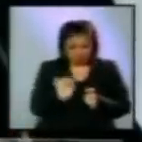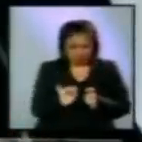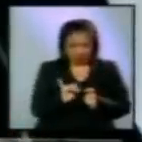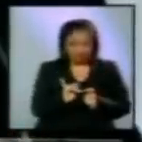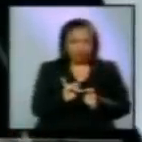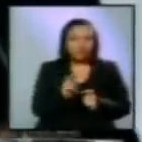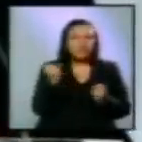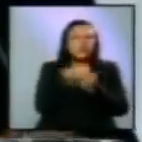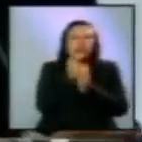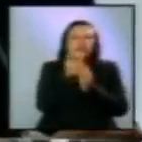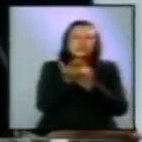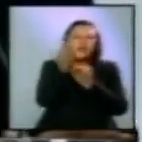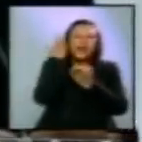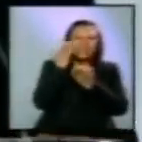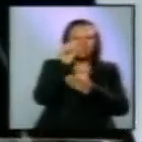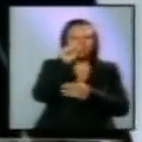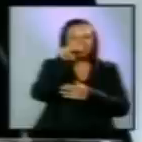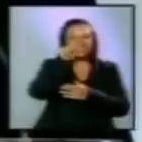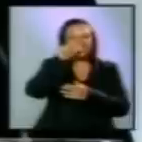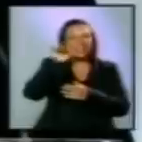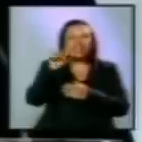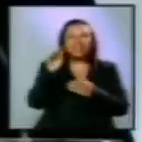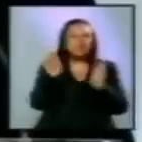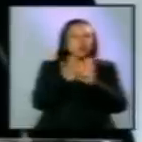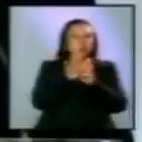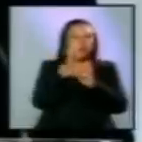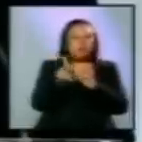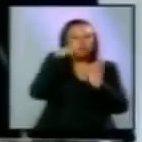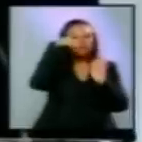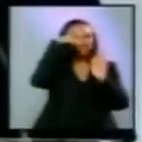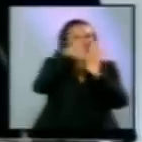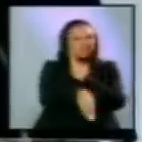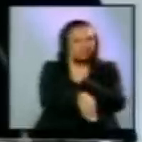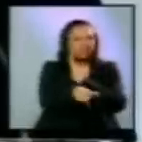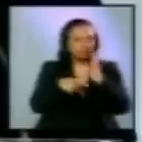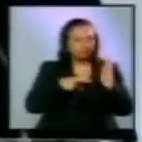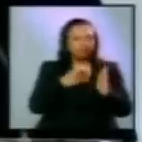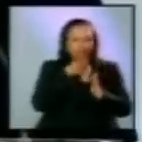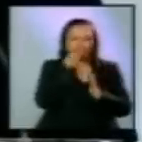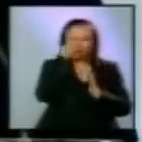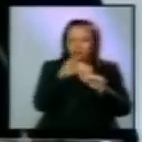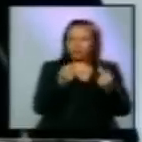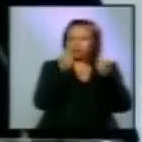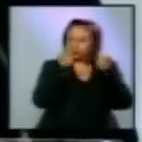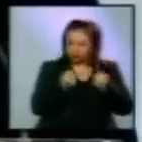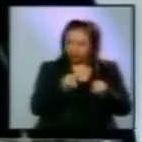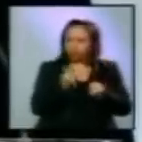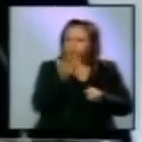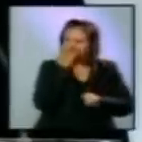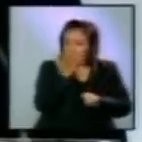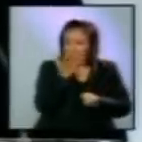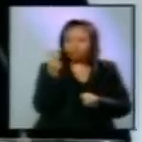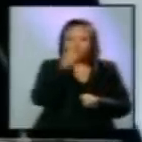todo. Se los puedo asegurar. Va a depender de nosotros, va a depender de los mexicanos.